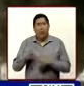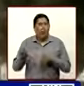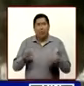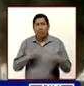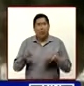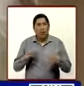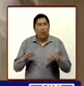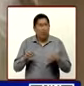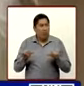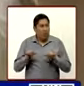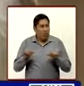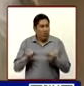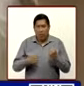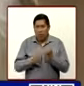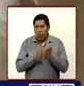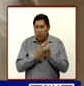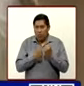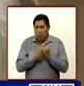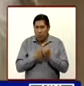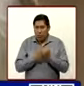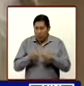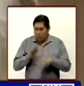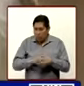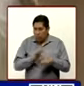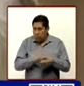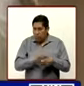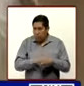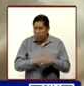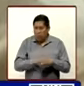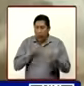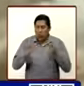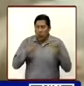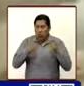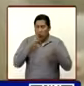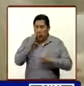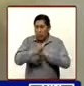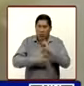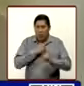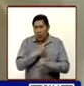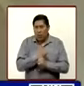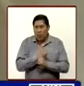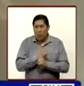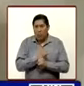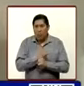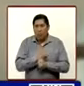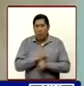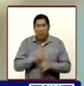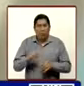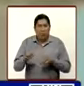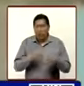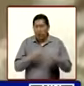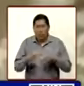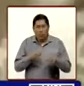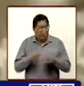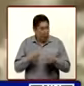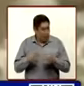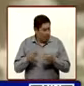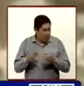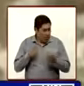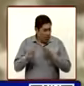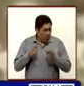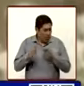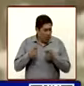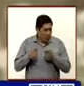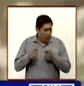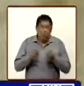están también reforzando las medidas de inspección en los puestos de control internacionales, en los puestos de control intermedios. Se está realizando el control